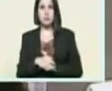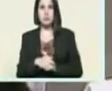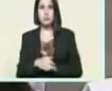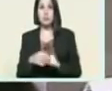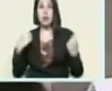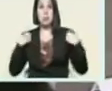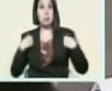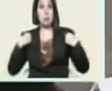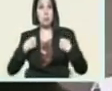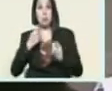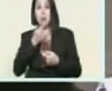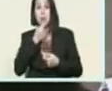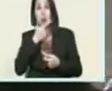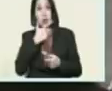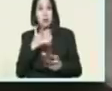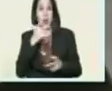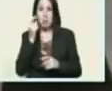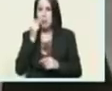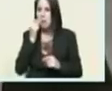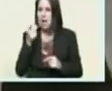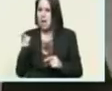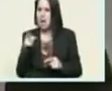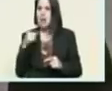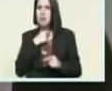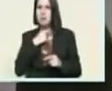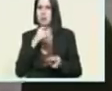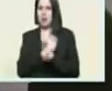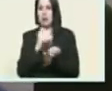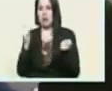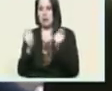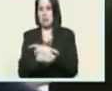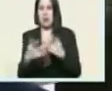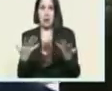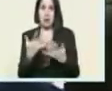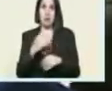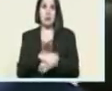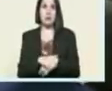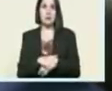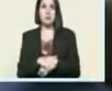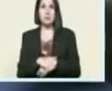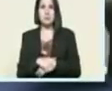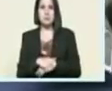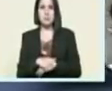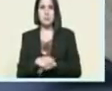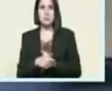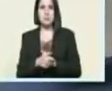Y el morral es bonito, entonces le gusta a veces al padre o a la madre y se lo cambia por su morral al niño, seguramente,